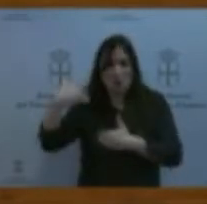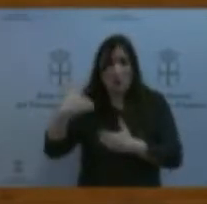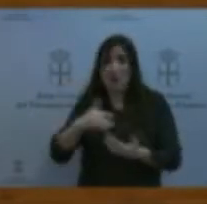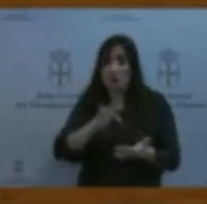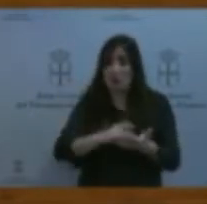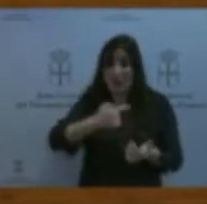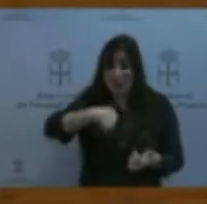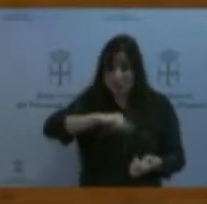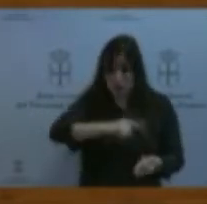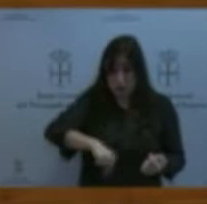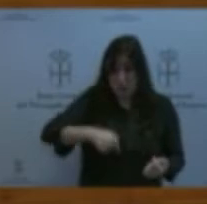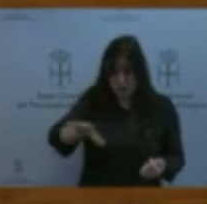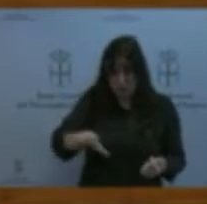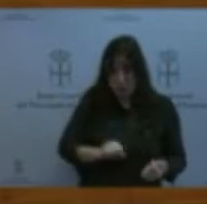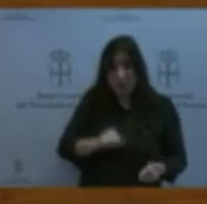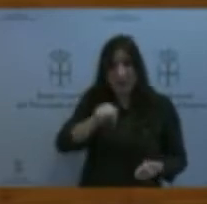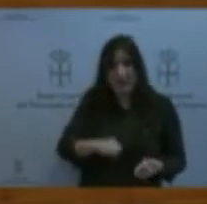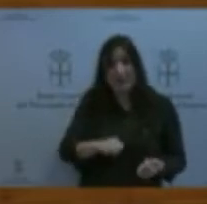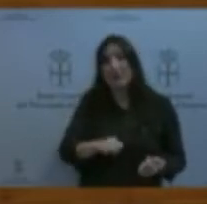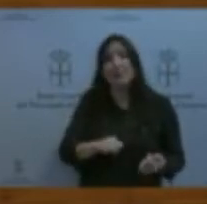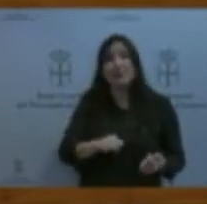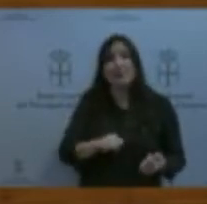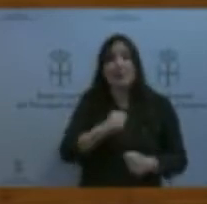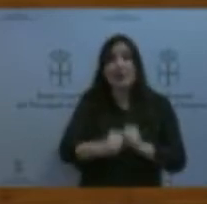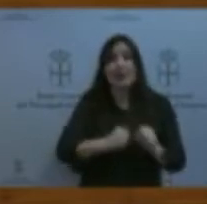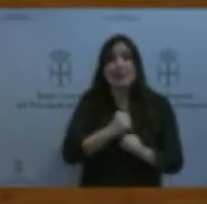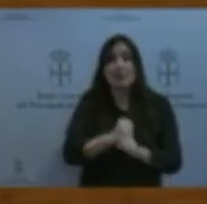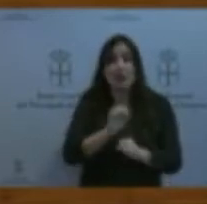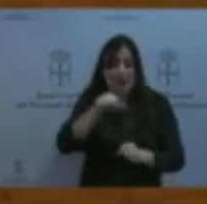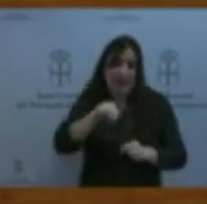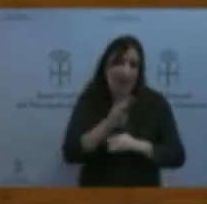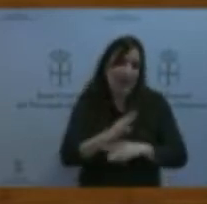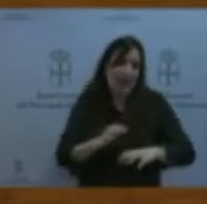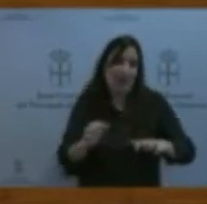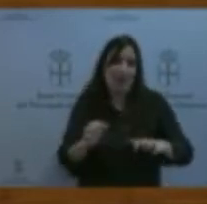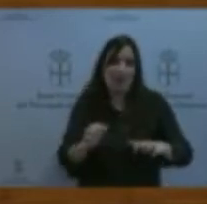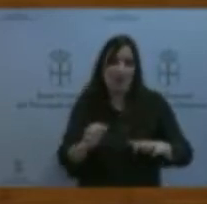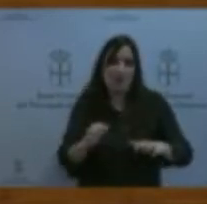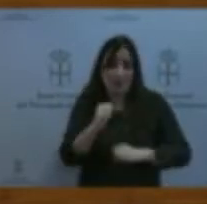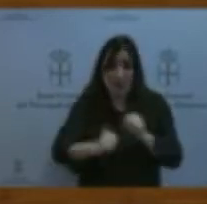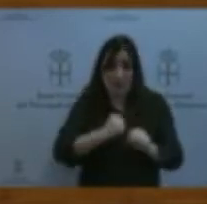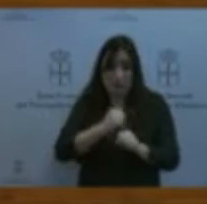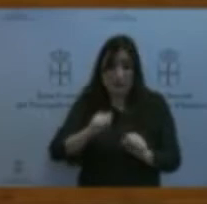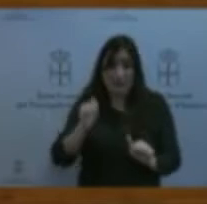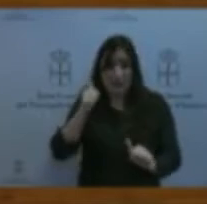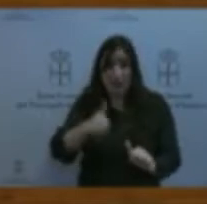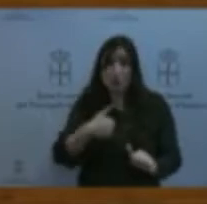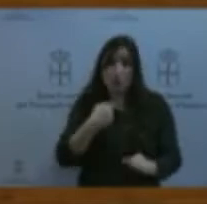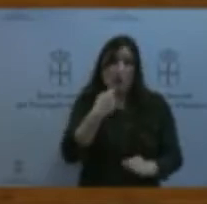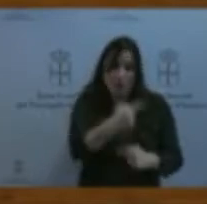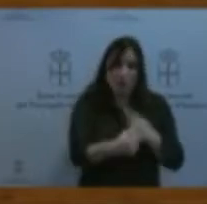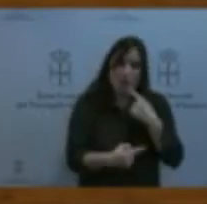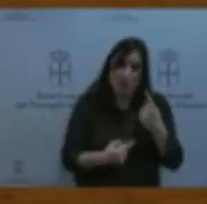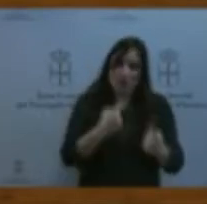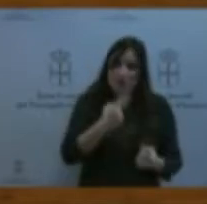que desde que nosotros entramos en esta Cámara, en esta legislatura, le venimos diciendo que hay un malestar porque ustedes esa